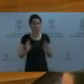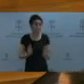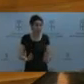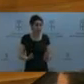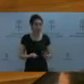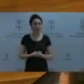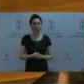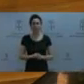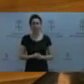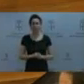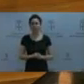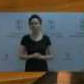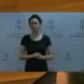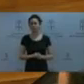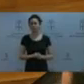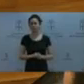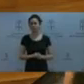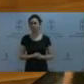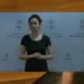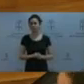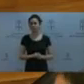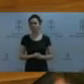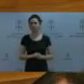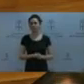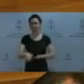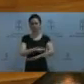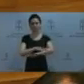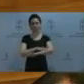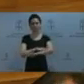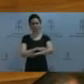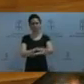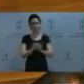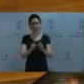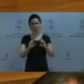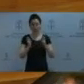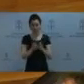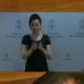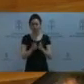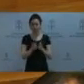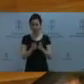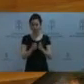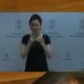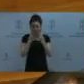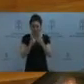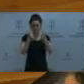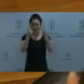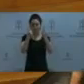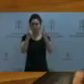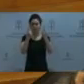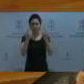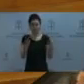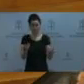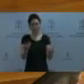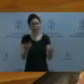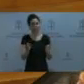hoy se reúne, lo comentaba antes, por primera vez. Vamos a esperar en este y en